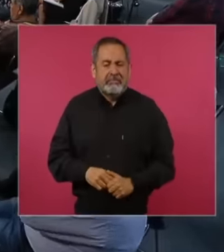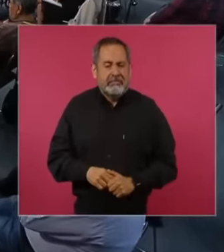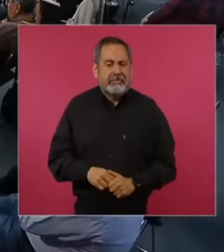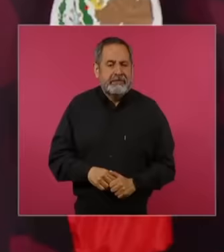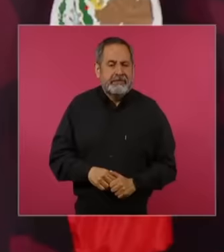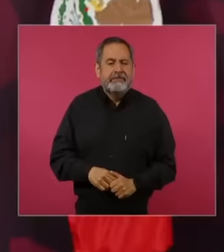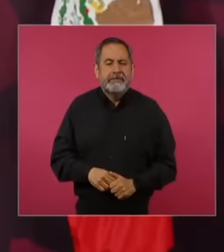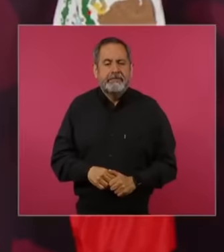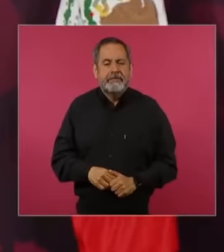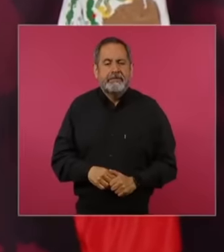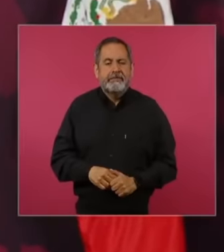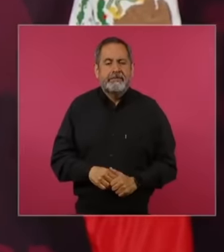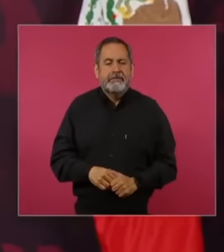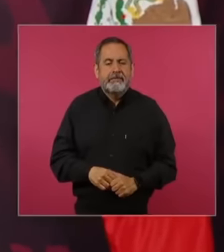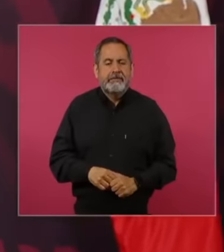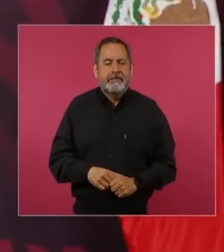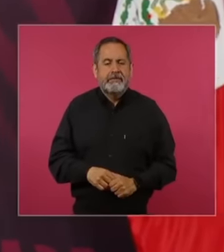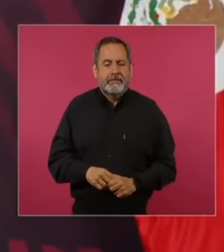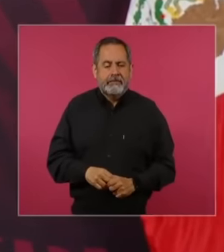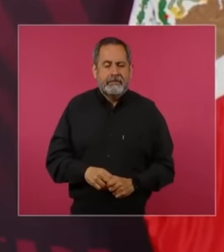y también